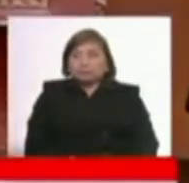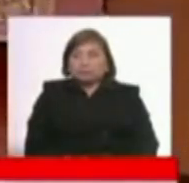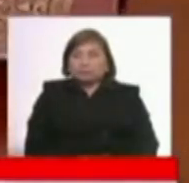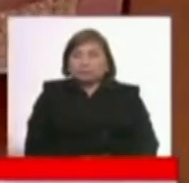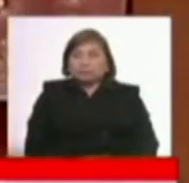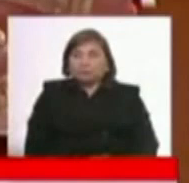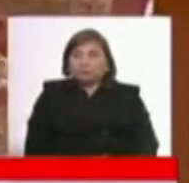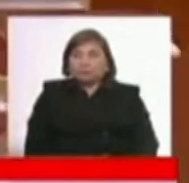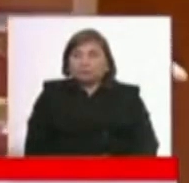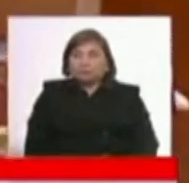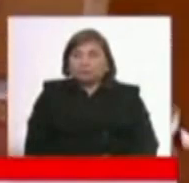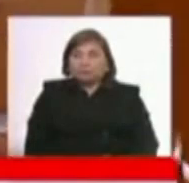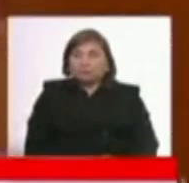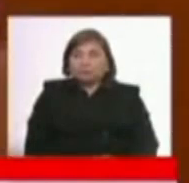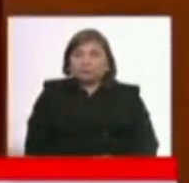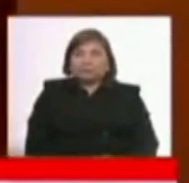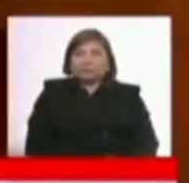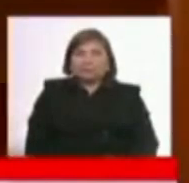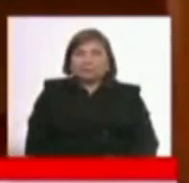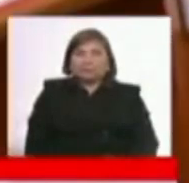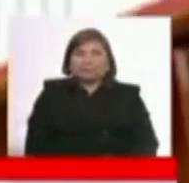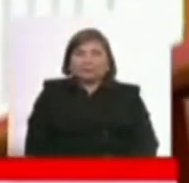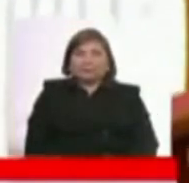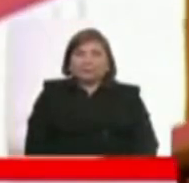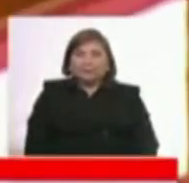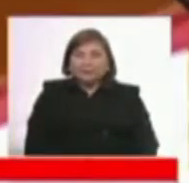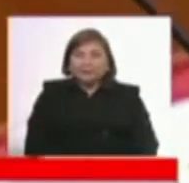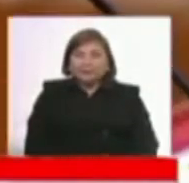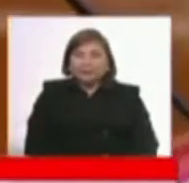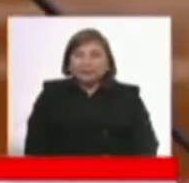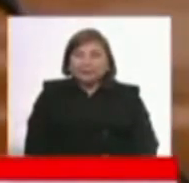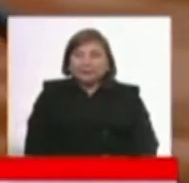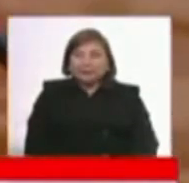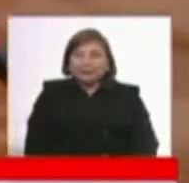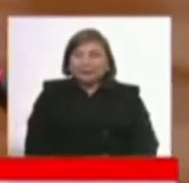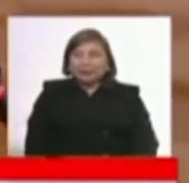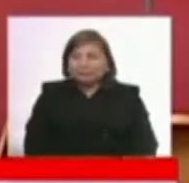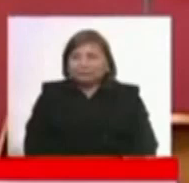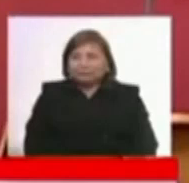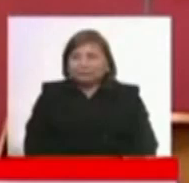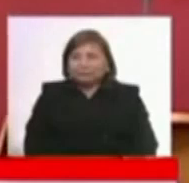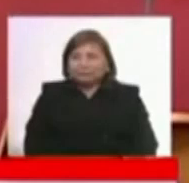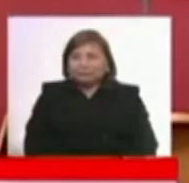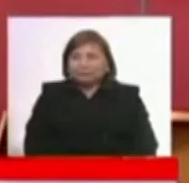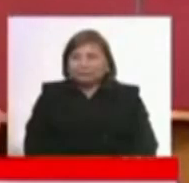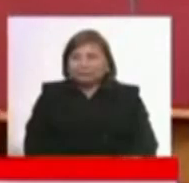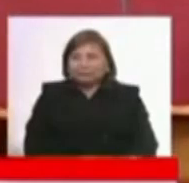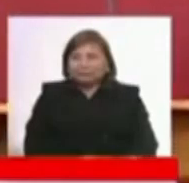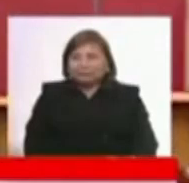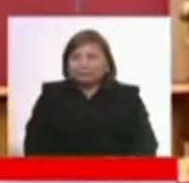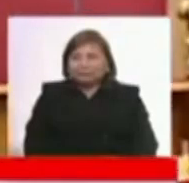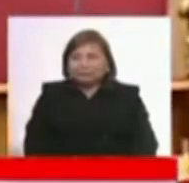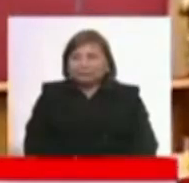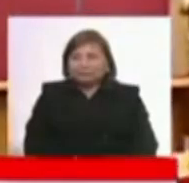tomar el Palacio presidencial el Palacio de Gobierno la cancillería en Alemania para